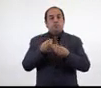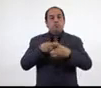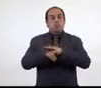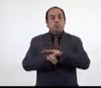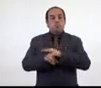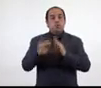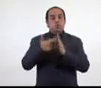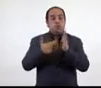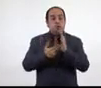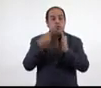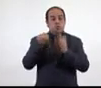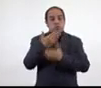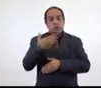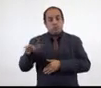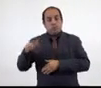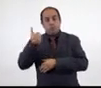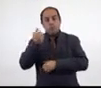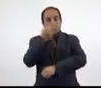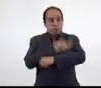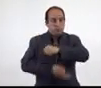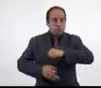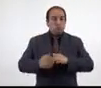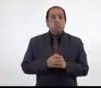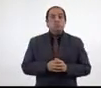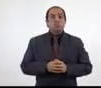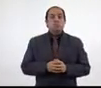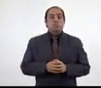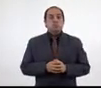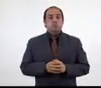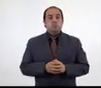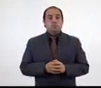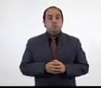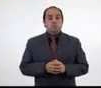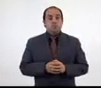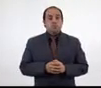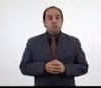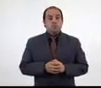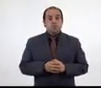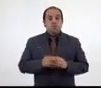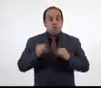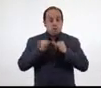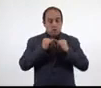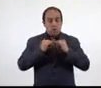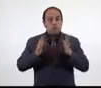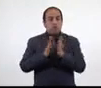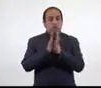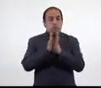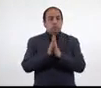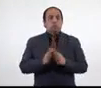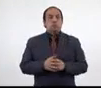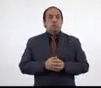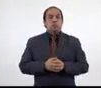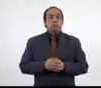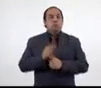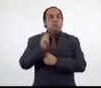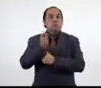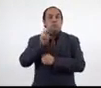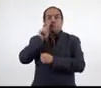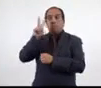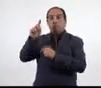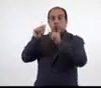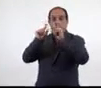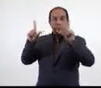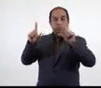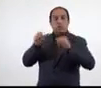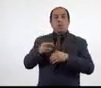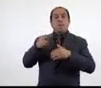9 de la mañana a 6 de la tarde. El listado de entidades participantes que ven en pantalla, nos referimos a